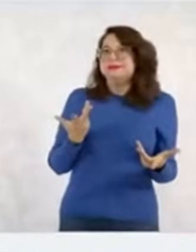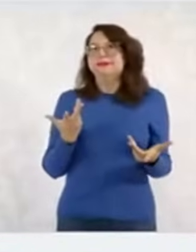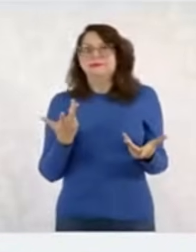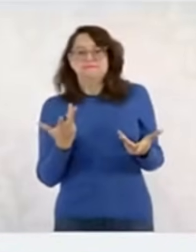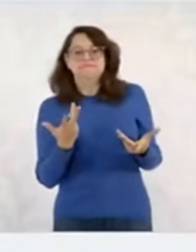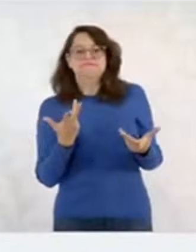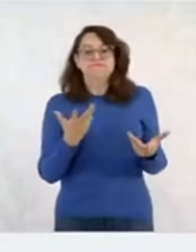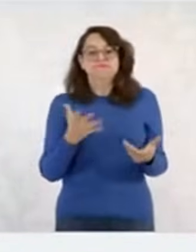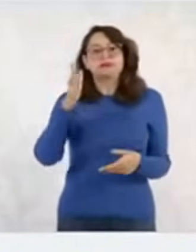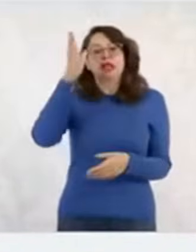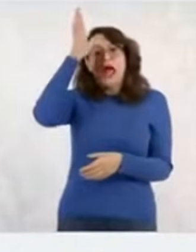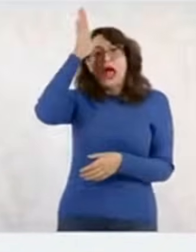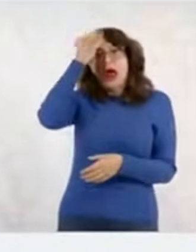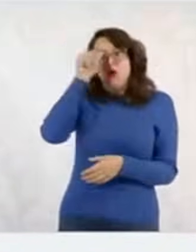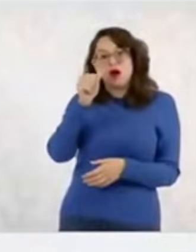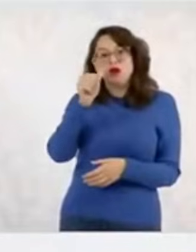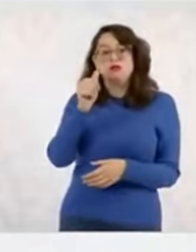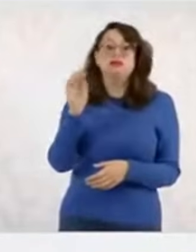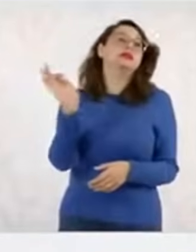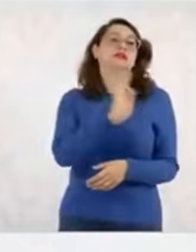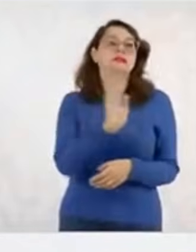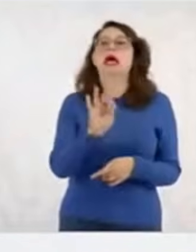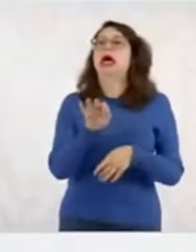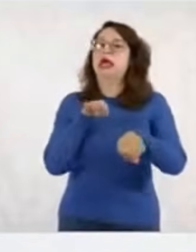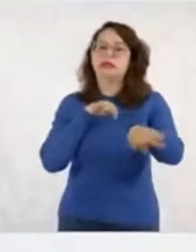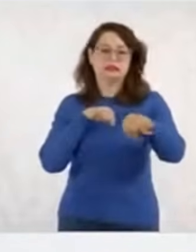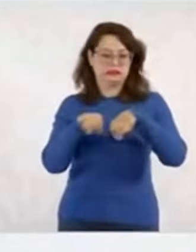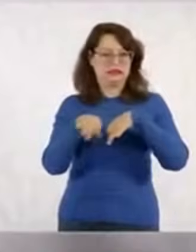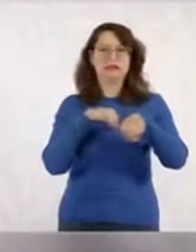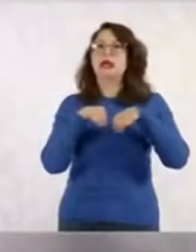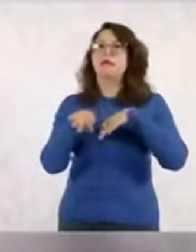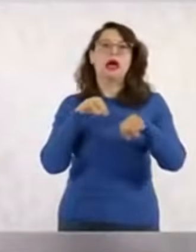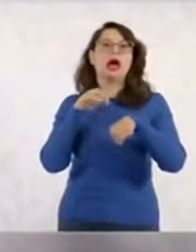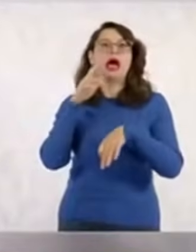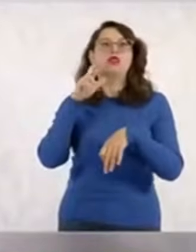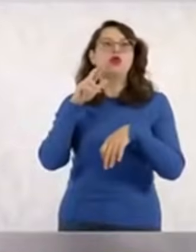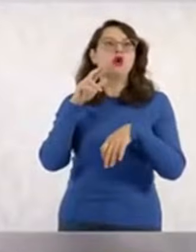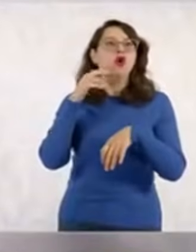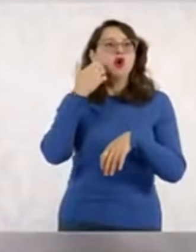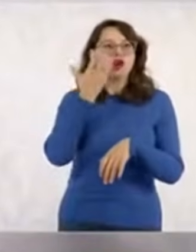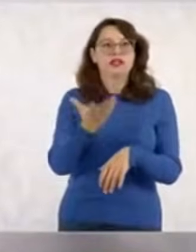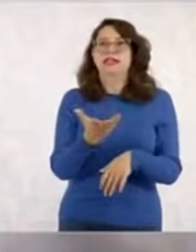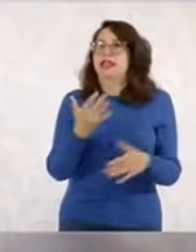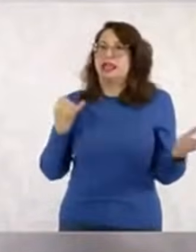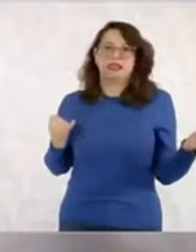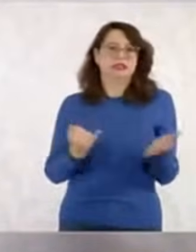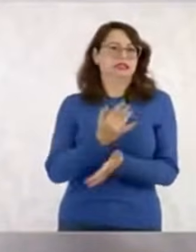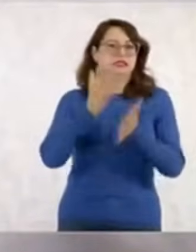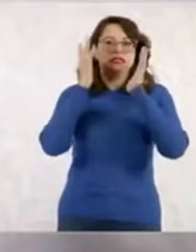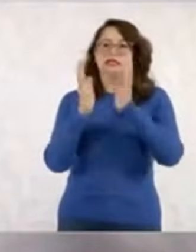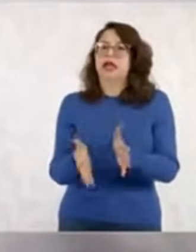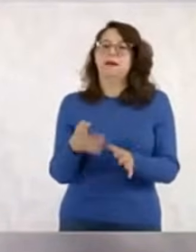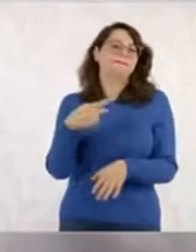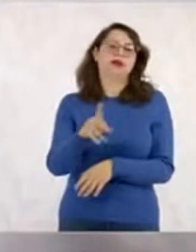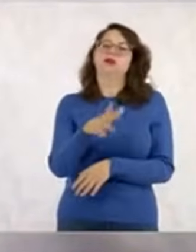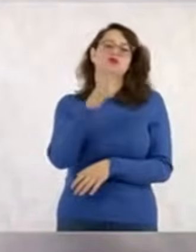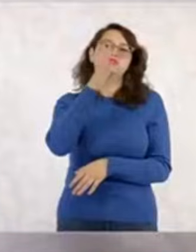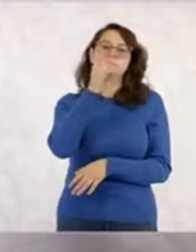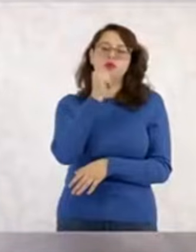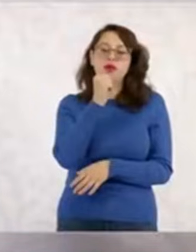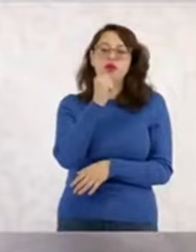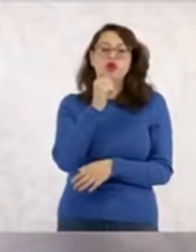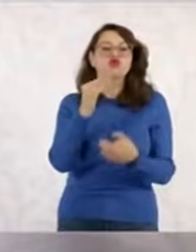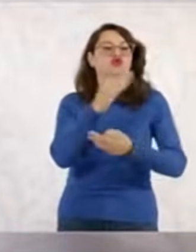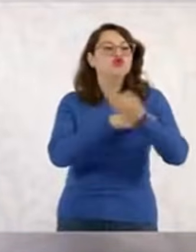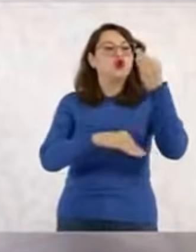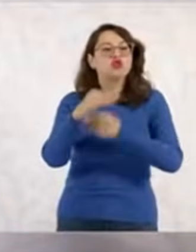muy adecuado. A lo mejor no es lo ideal para los trabajadores ni lo ideal para los empresarios, pero lo importante es que todo el mundo puso